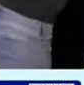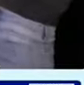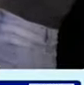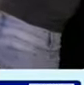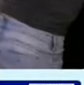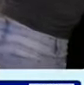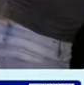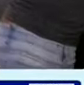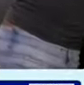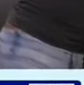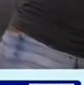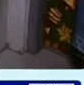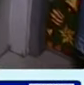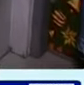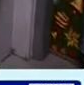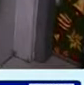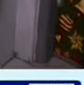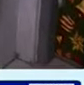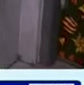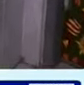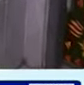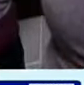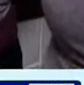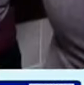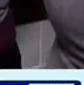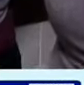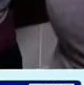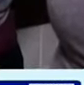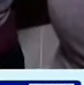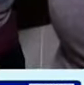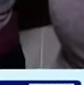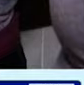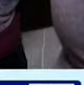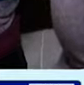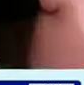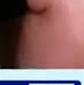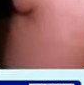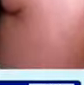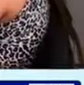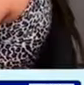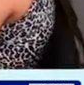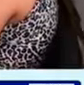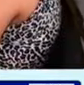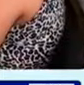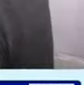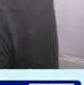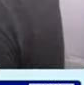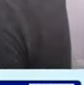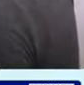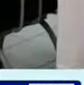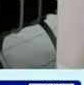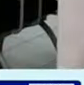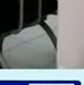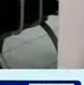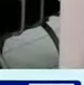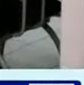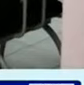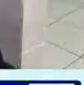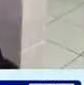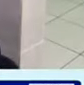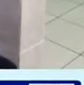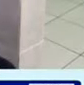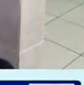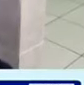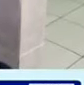canchas que tiene el municipio. Nosotros hemos intensificado a partir del fin de semana que